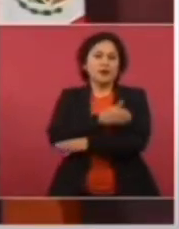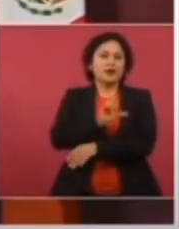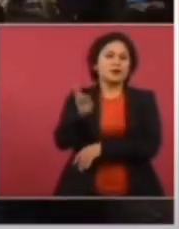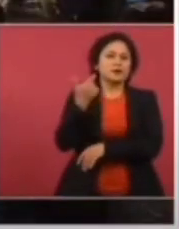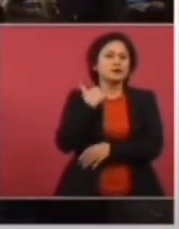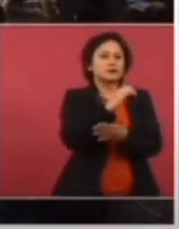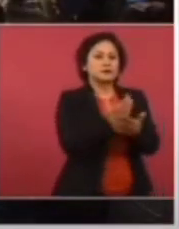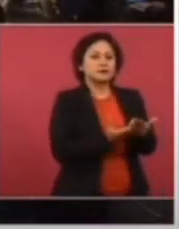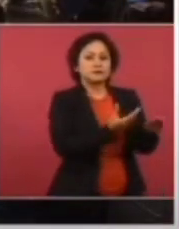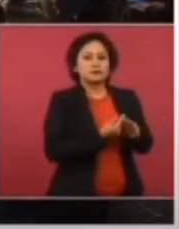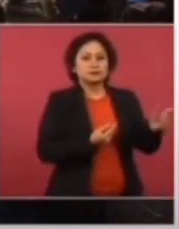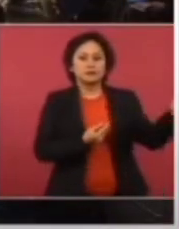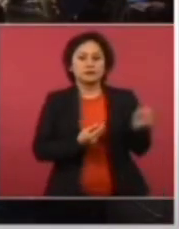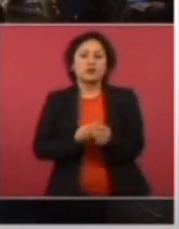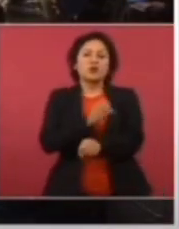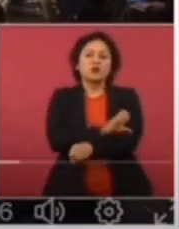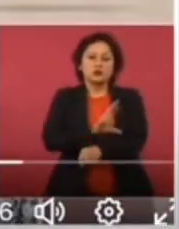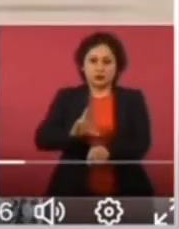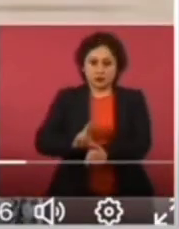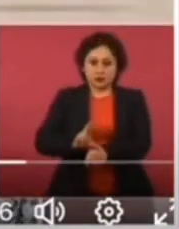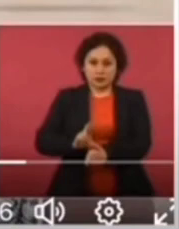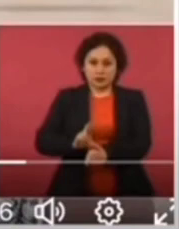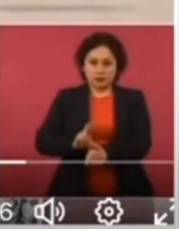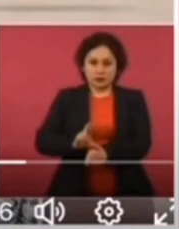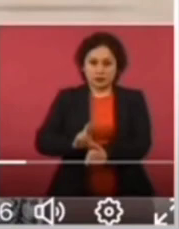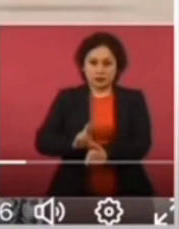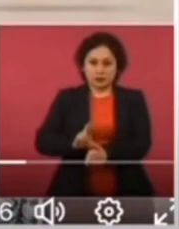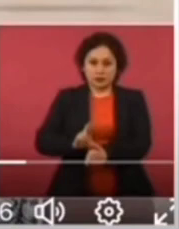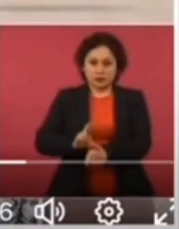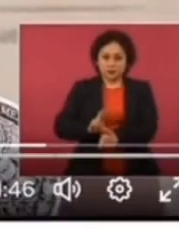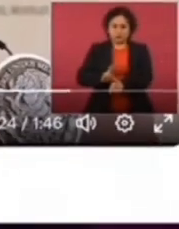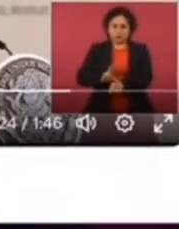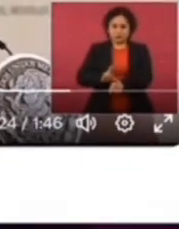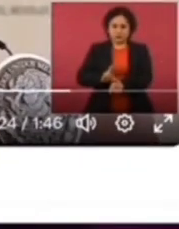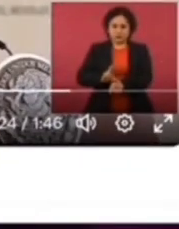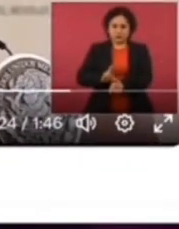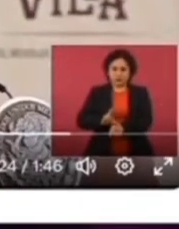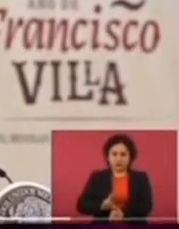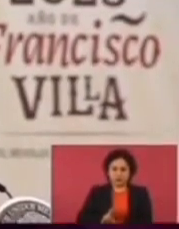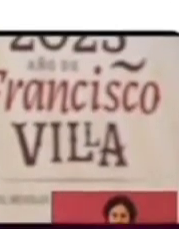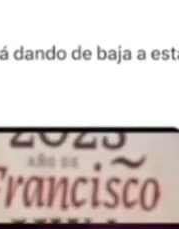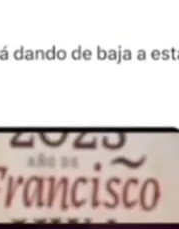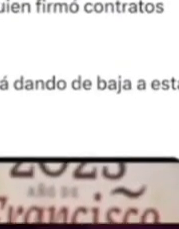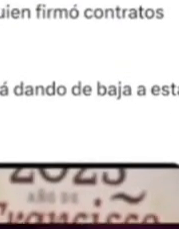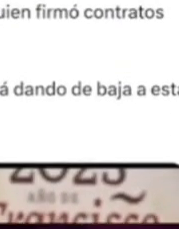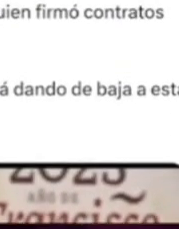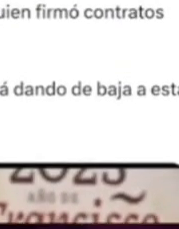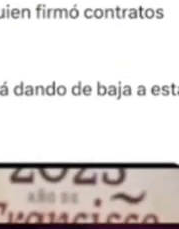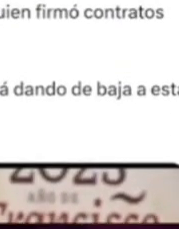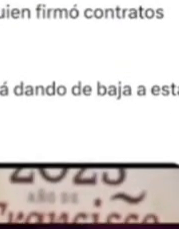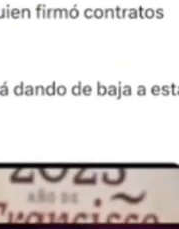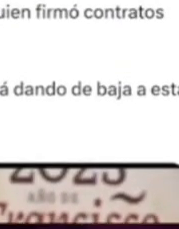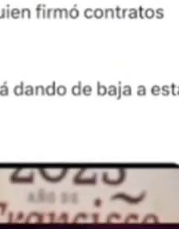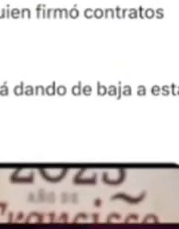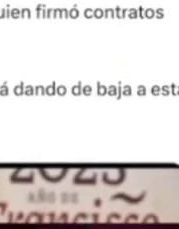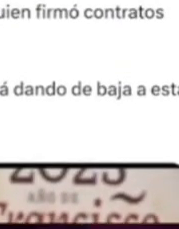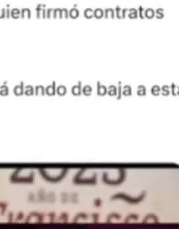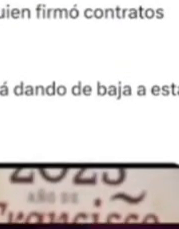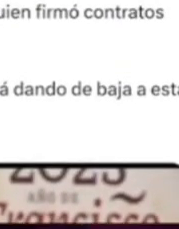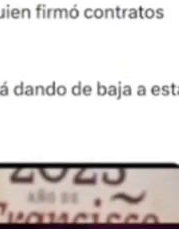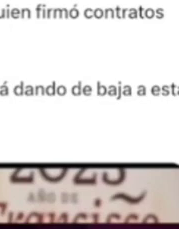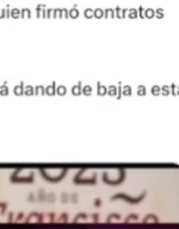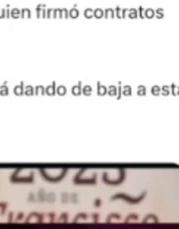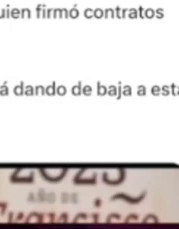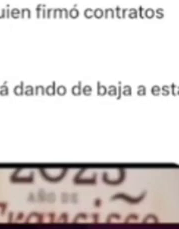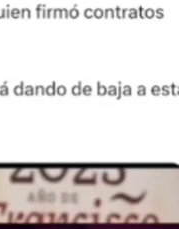de Administración del Consejo de la Judicatura Federal. Pues bueno, es lo que reveló en su momento el presidente López Obrador. Ella es Sonia Vargas